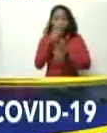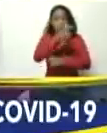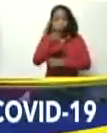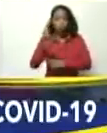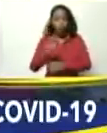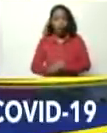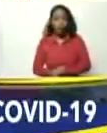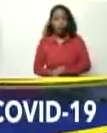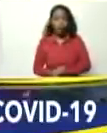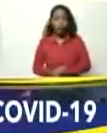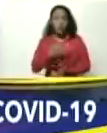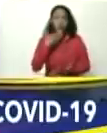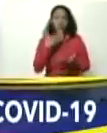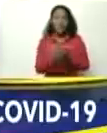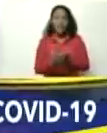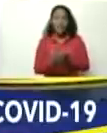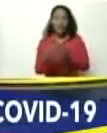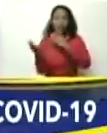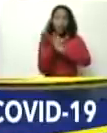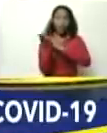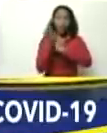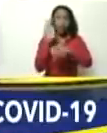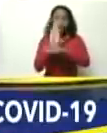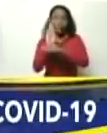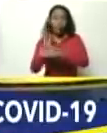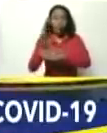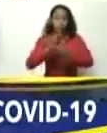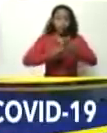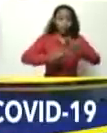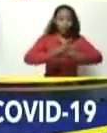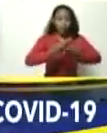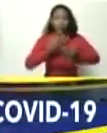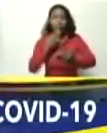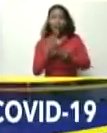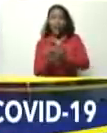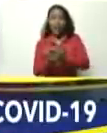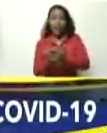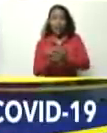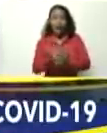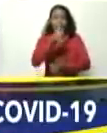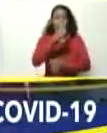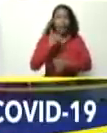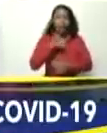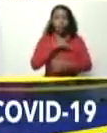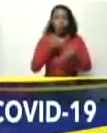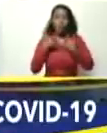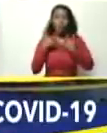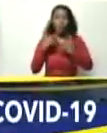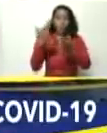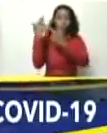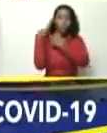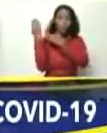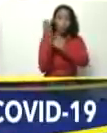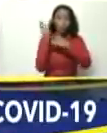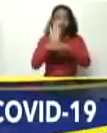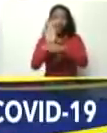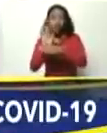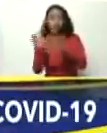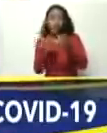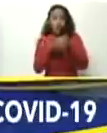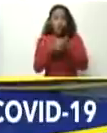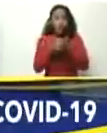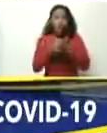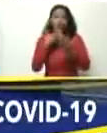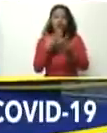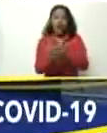habitantes. Gracias a que nos cuidamos colectivamente. Gracias a que nos protegemos colectivamente. Gracias a la